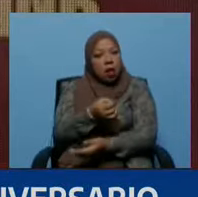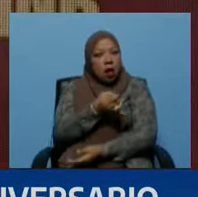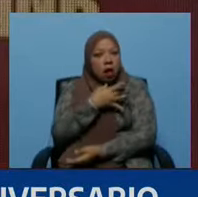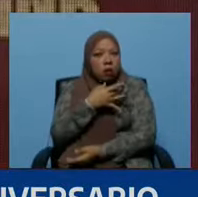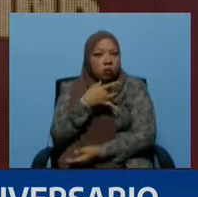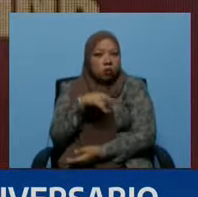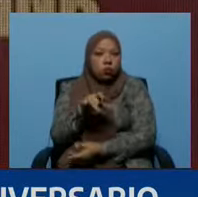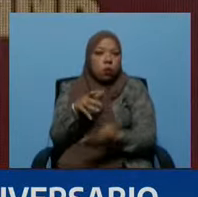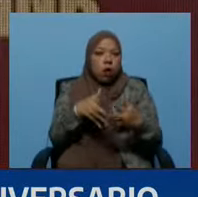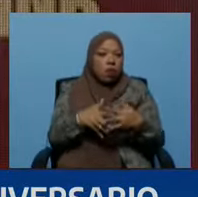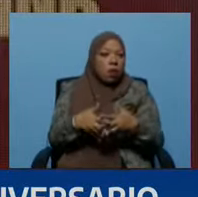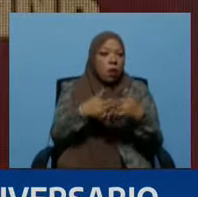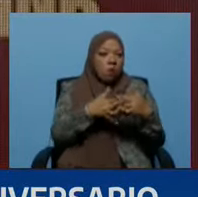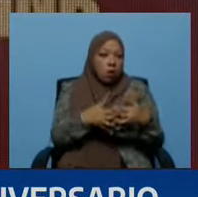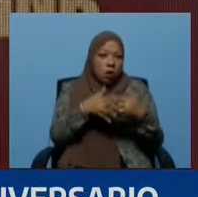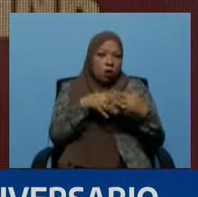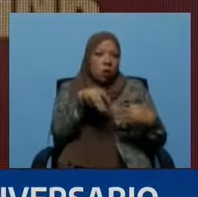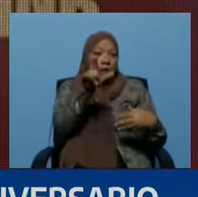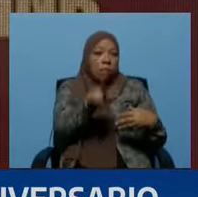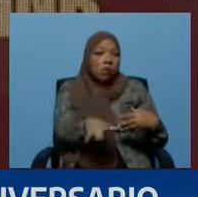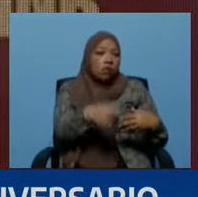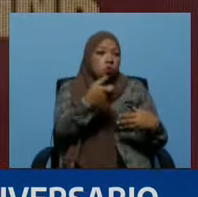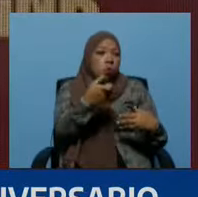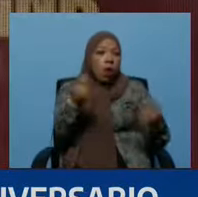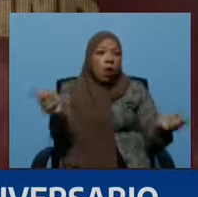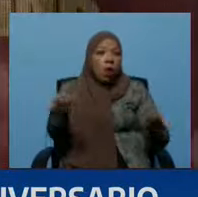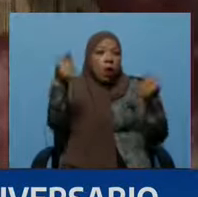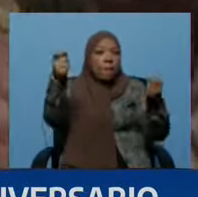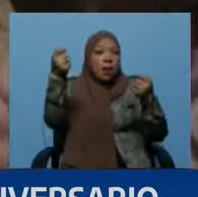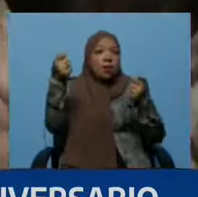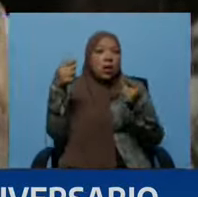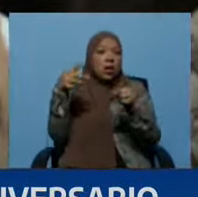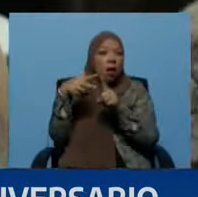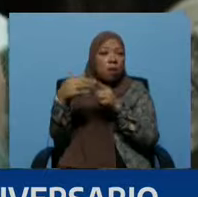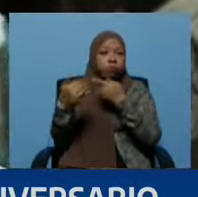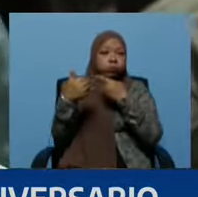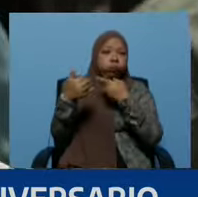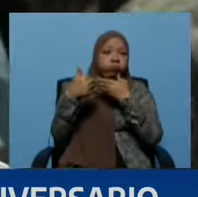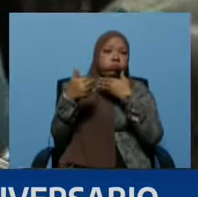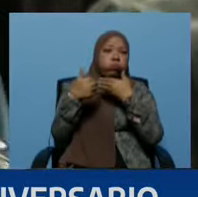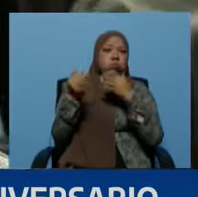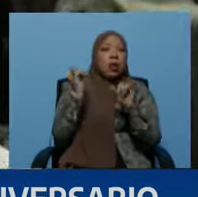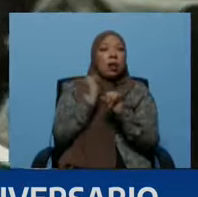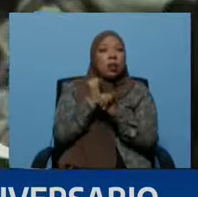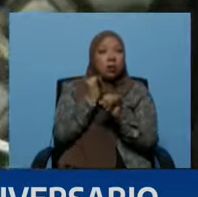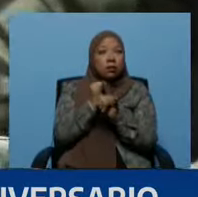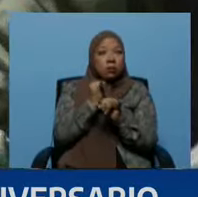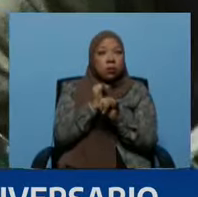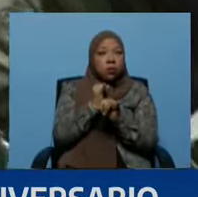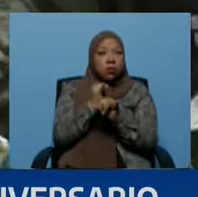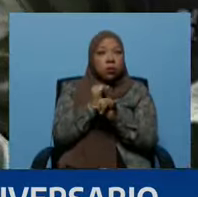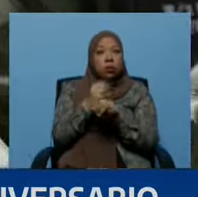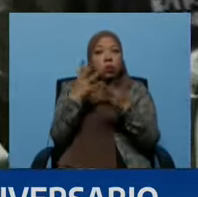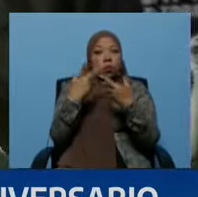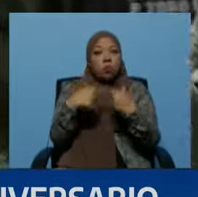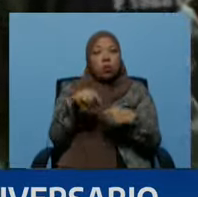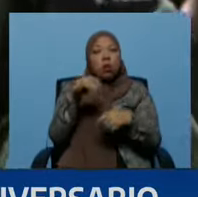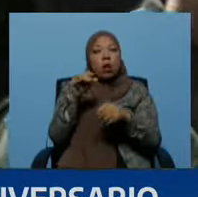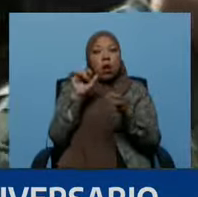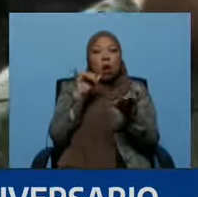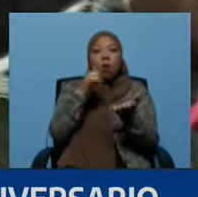imperio norteamericano. Por eso la campaña de acoso cibernético en las cuentas de